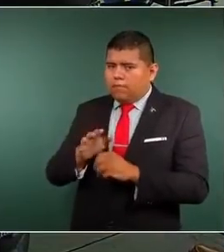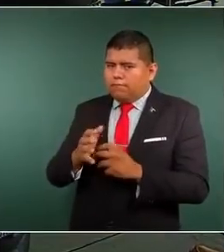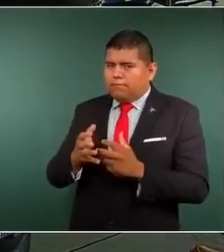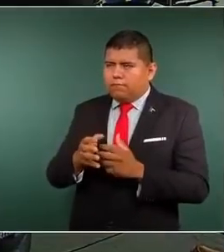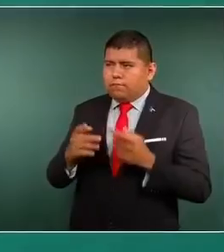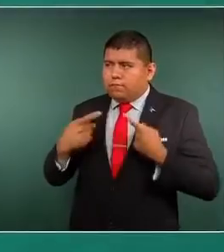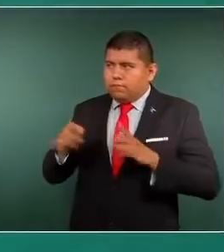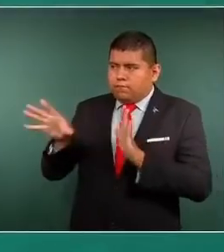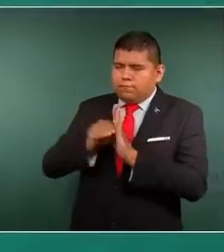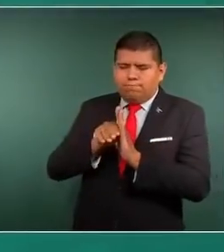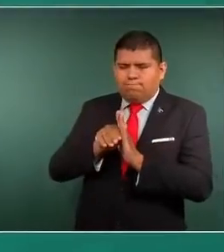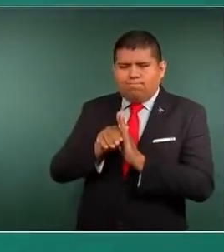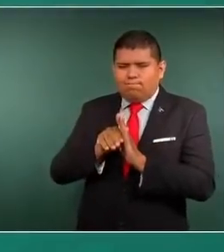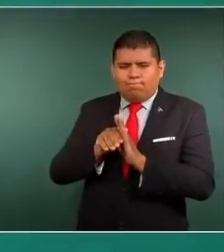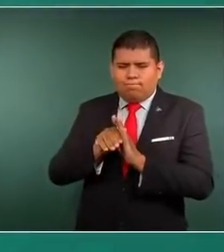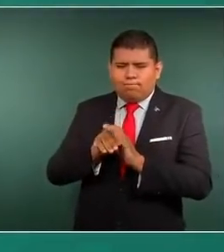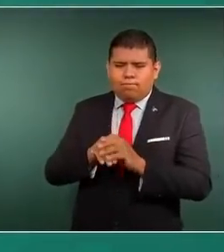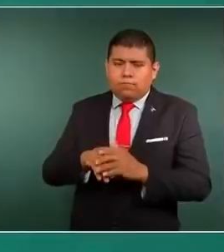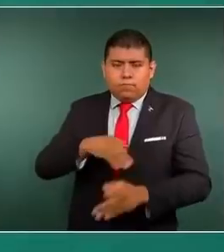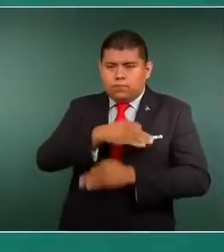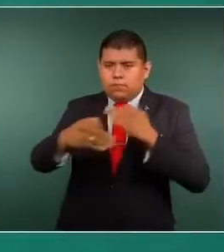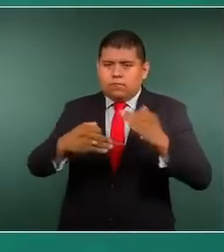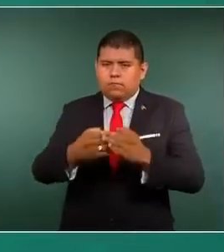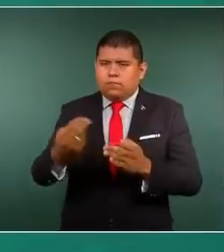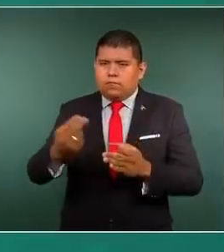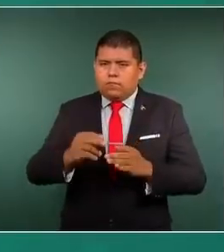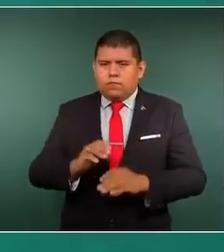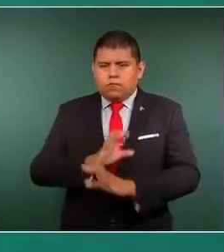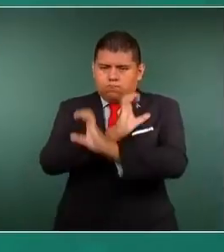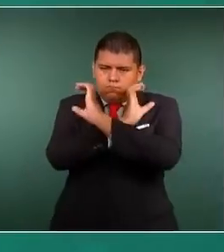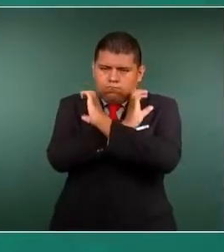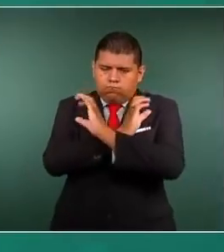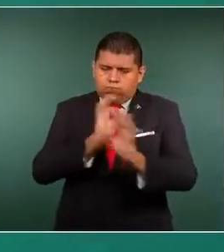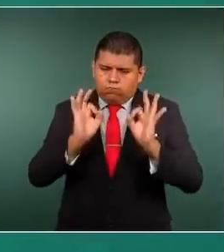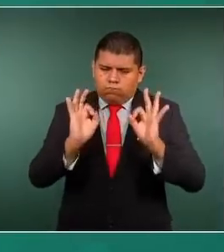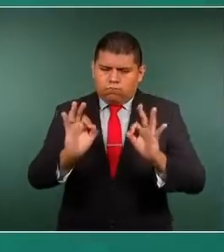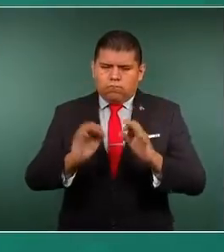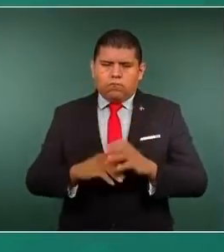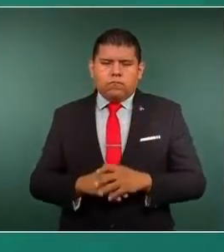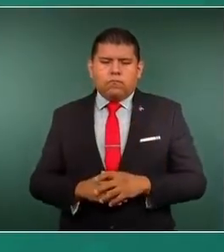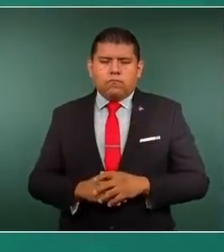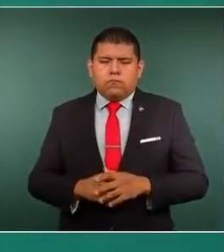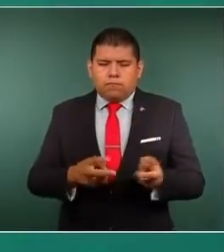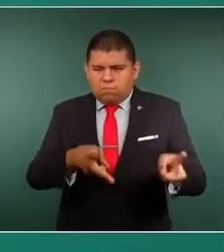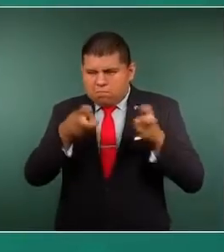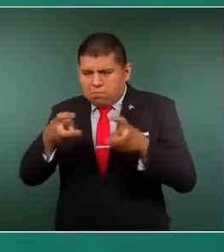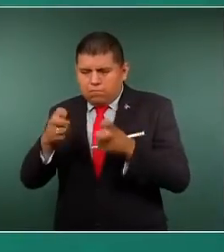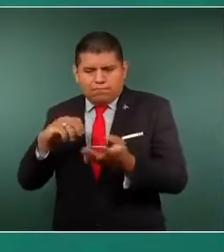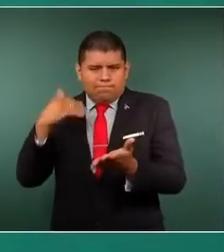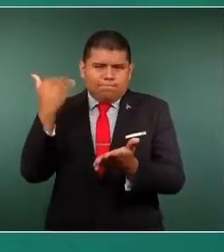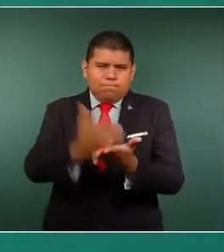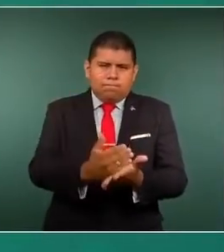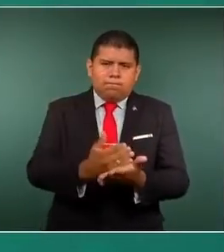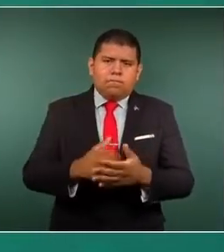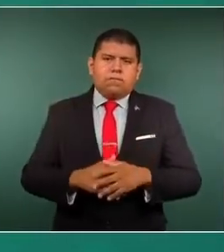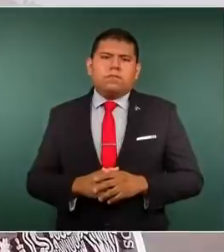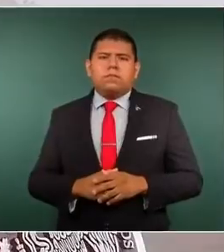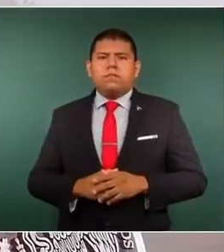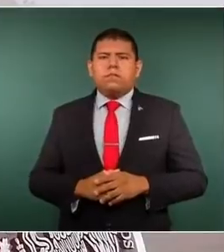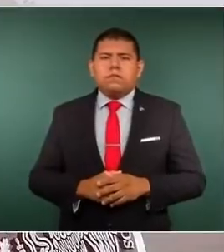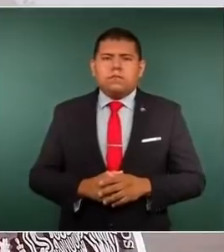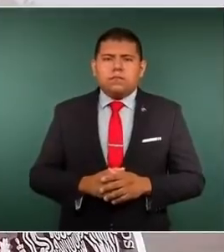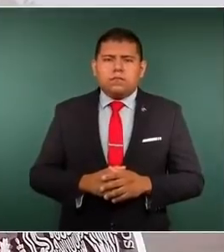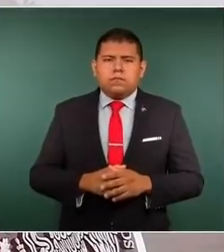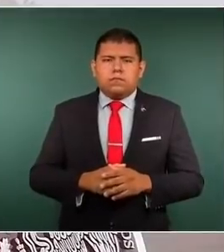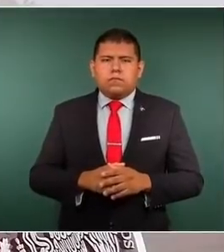entonces todos tenemos que portarnos bien se acabó la robadera entonces la guardia